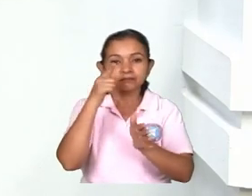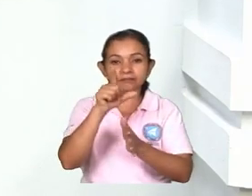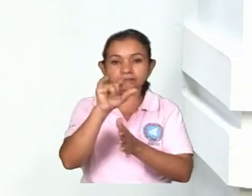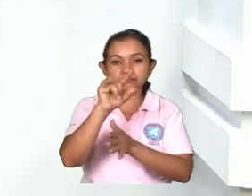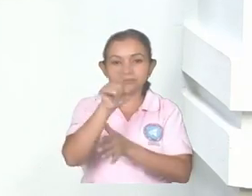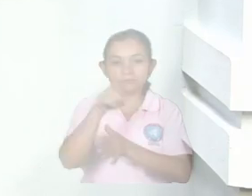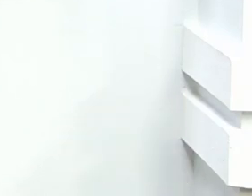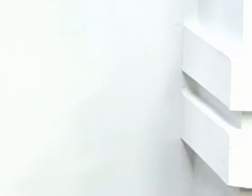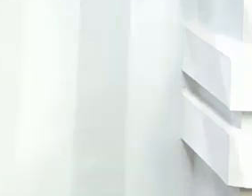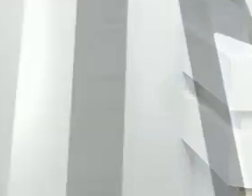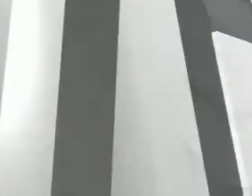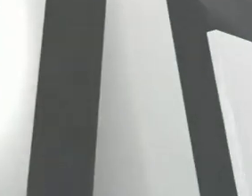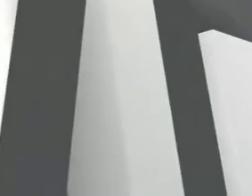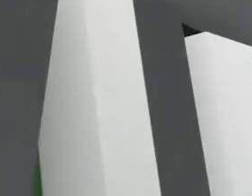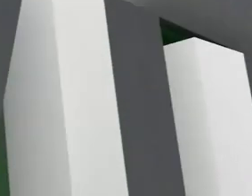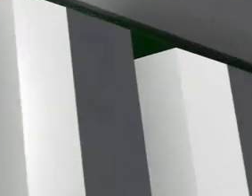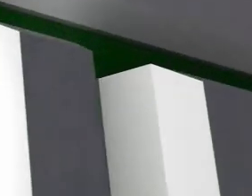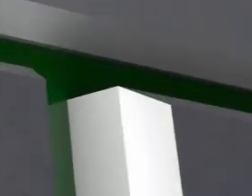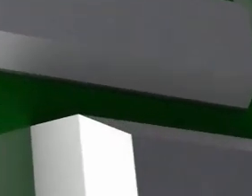Escoto.